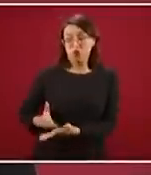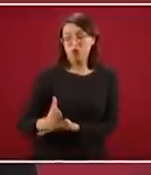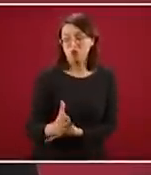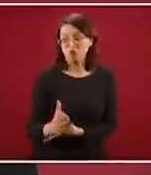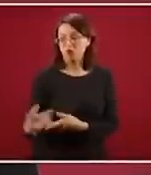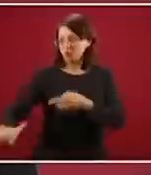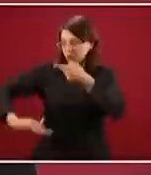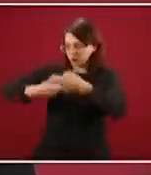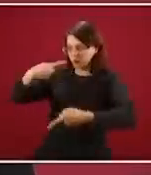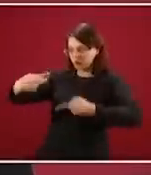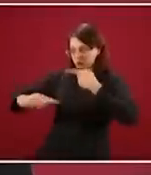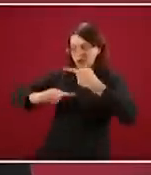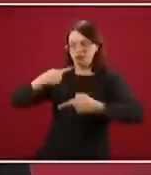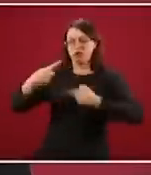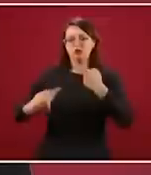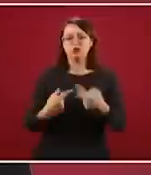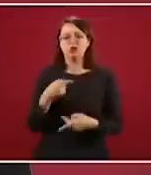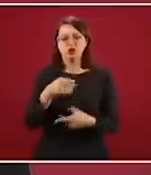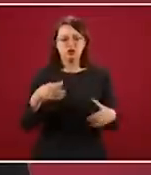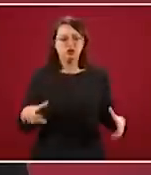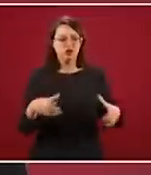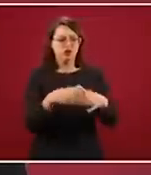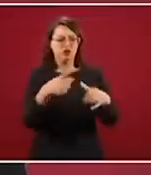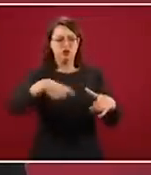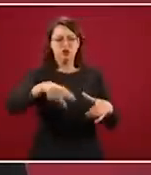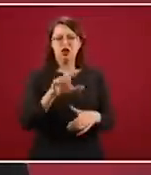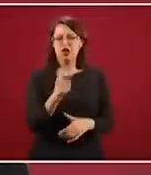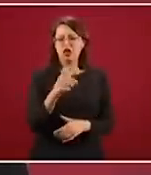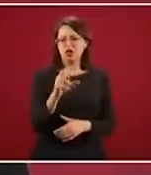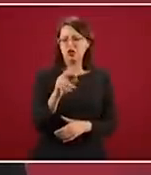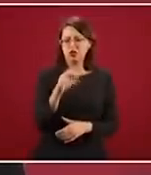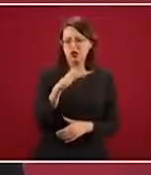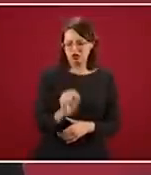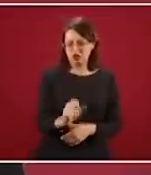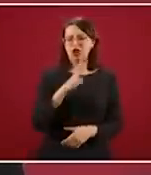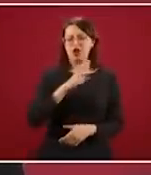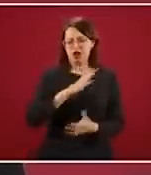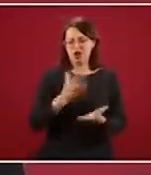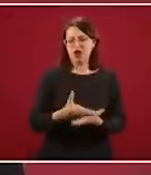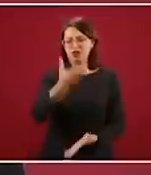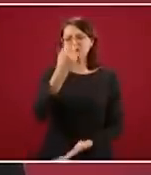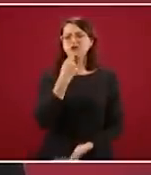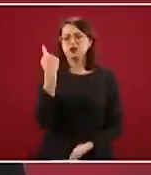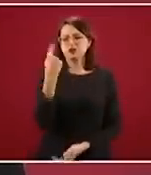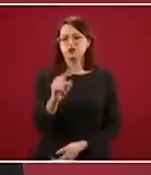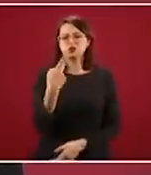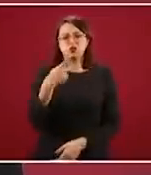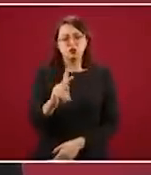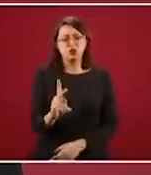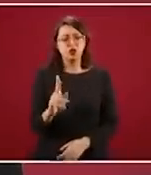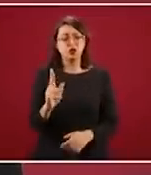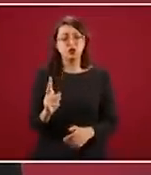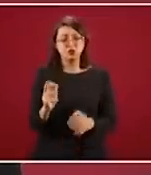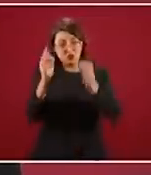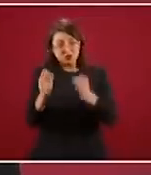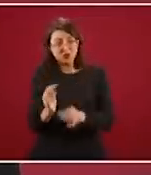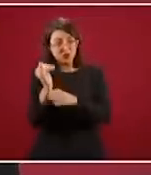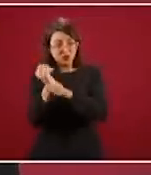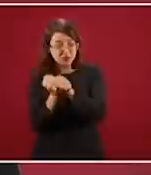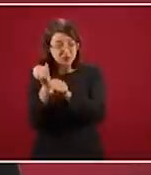denuncia respecto a los legionarios de Cristo. Existe, pero no hay ninguna investigación que